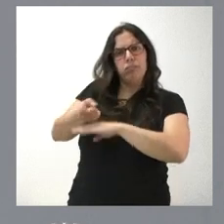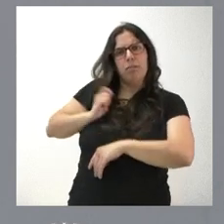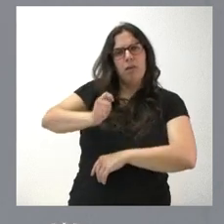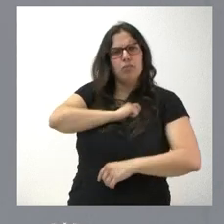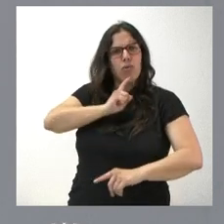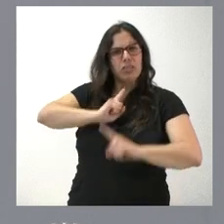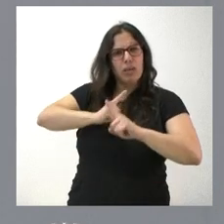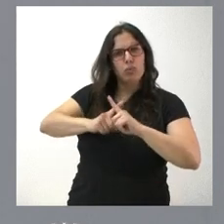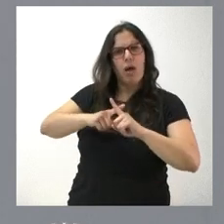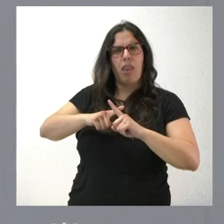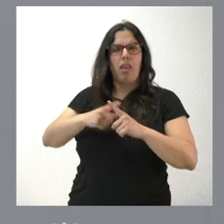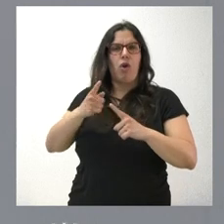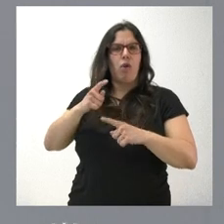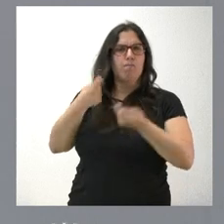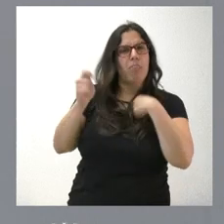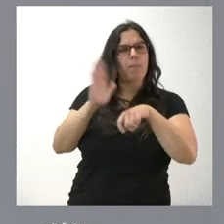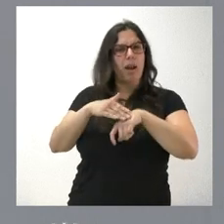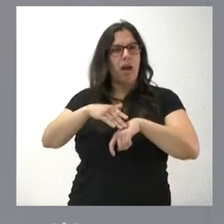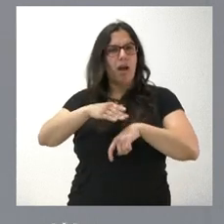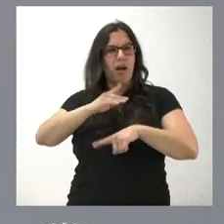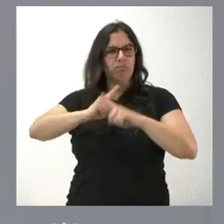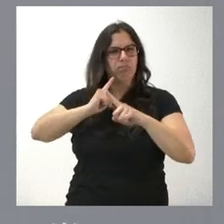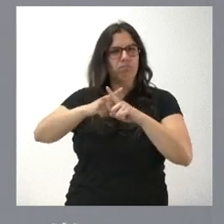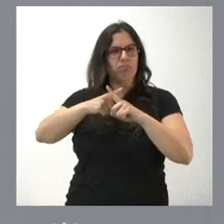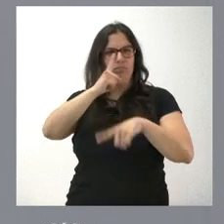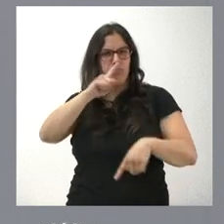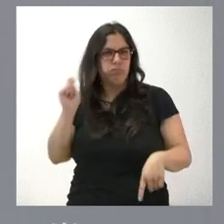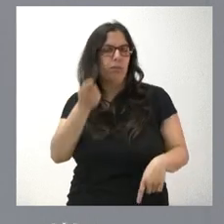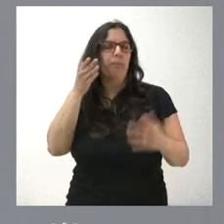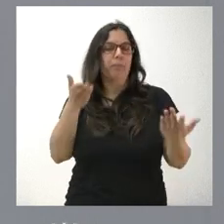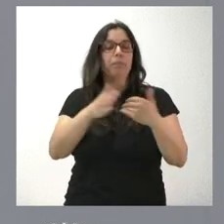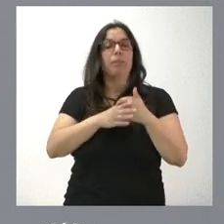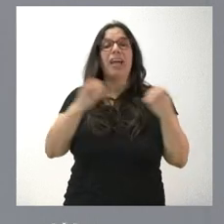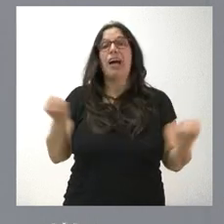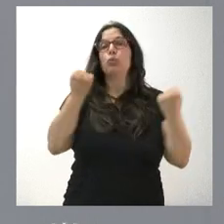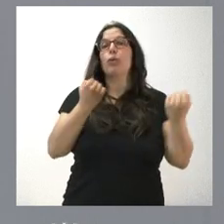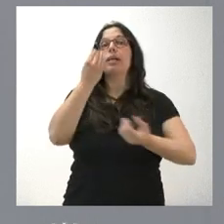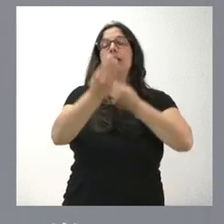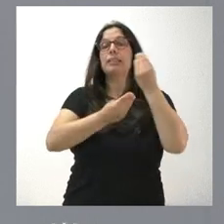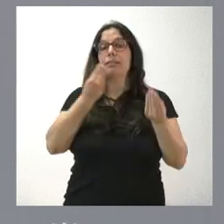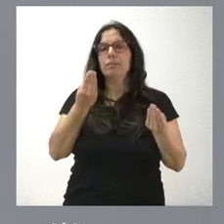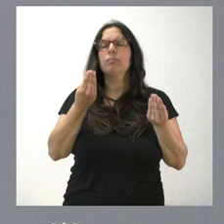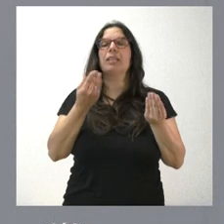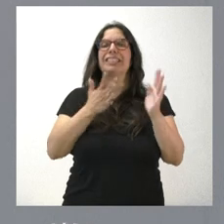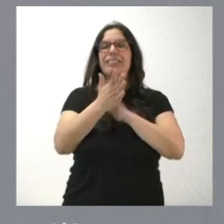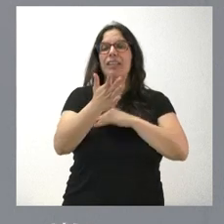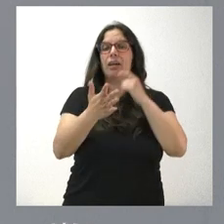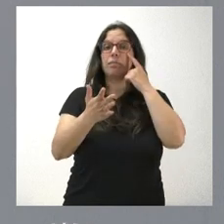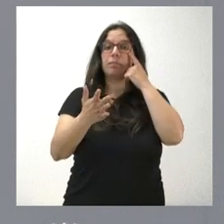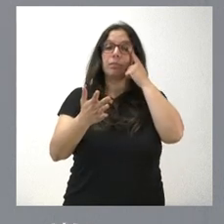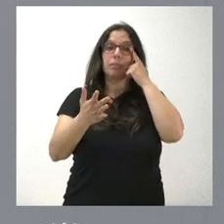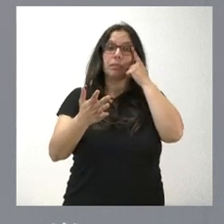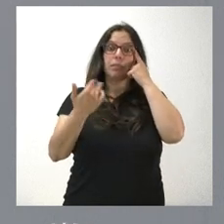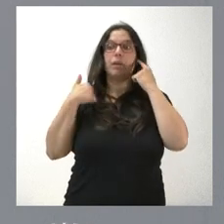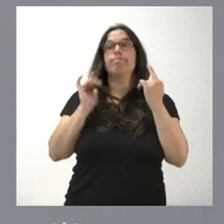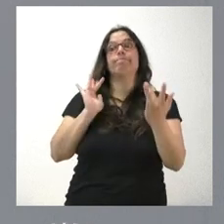sexual y trata de mujeres. Las actuaciones que se van a llevar a cabo suponen la aproximación a estos